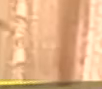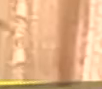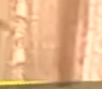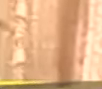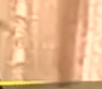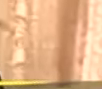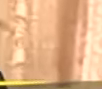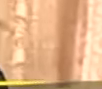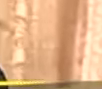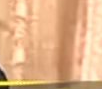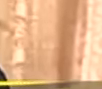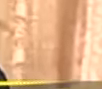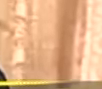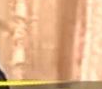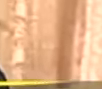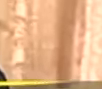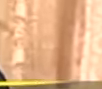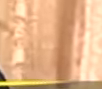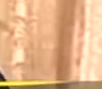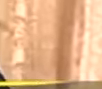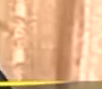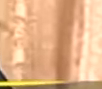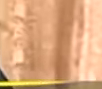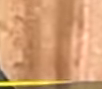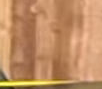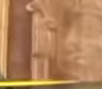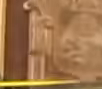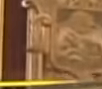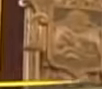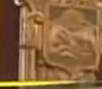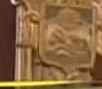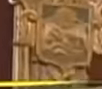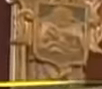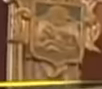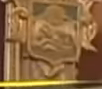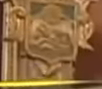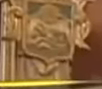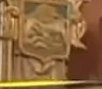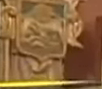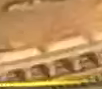El derecho sobre la Guayana Esequiba es un derecho libertario